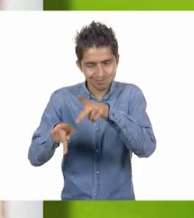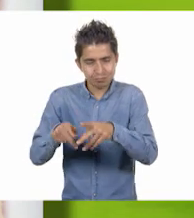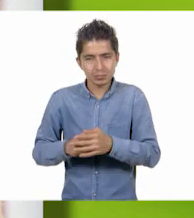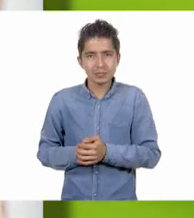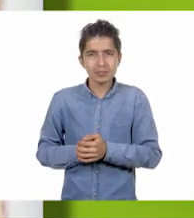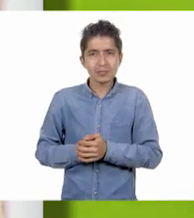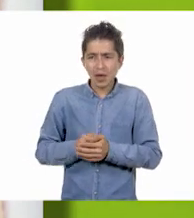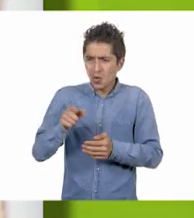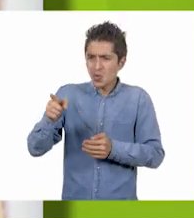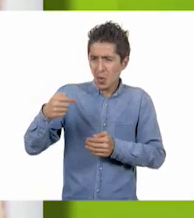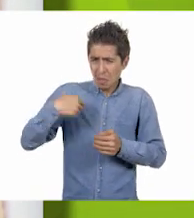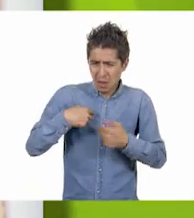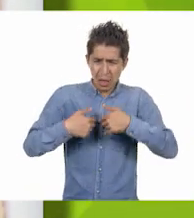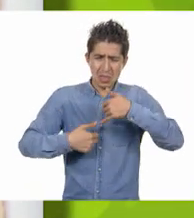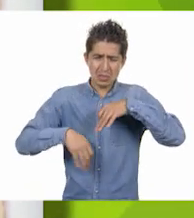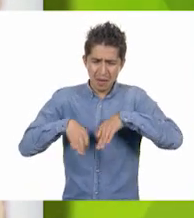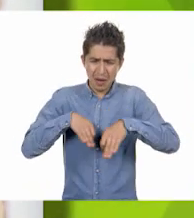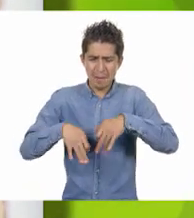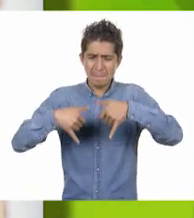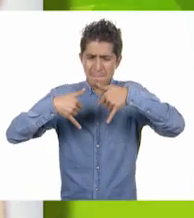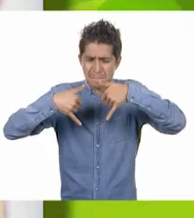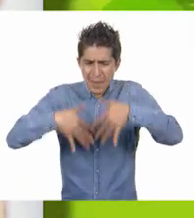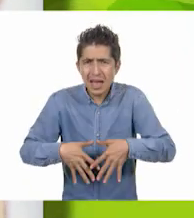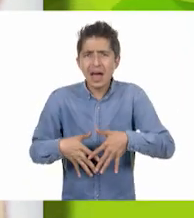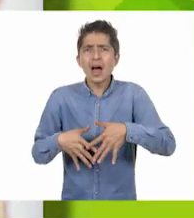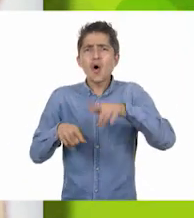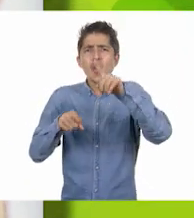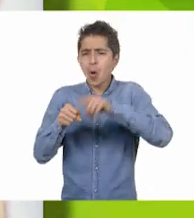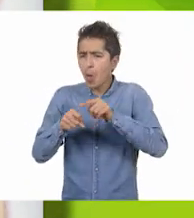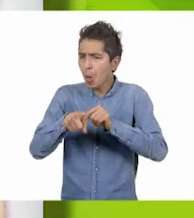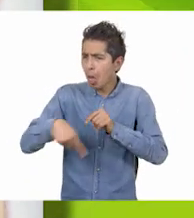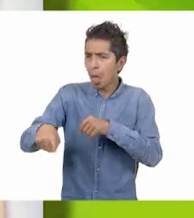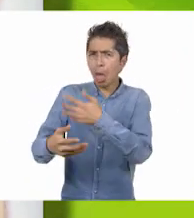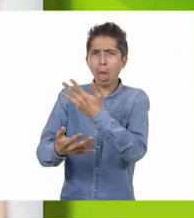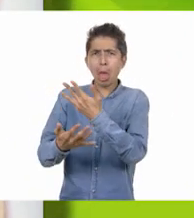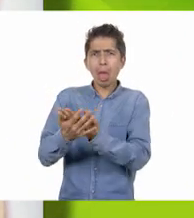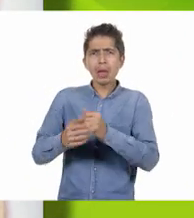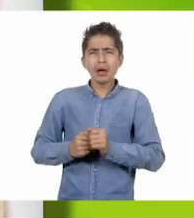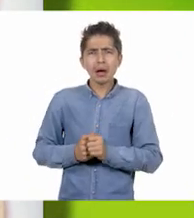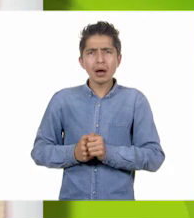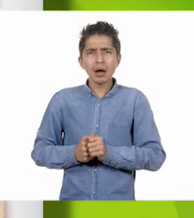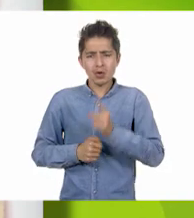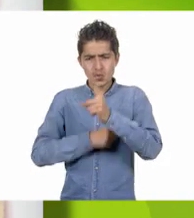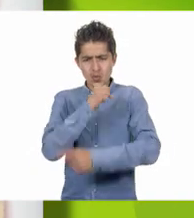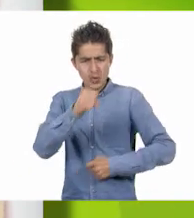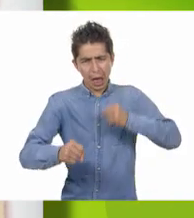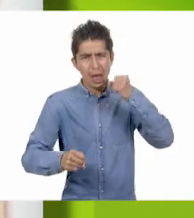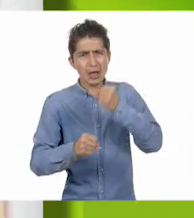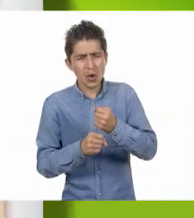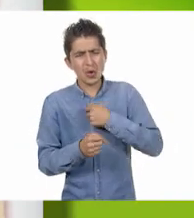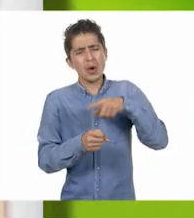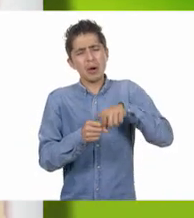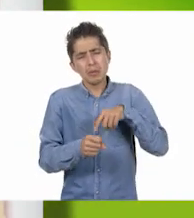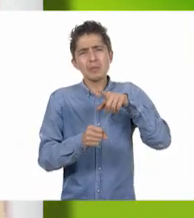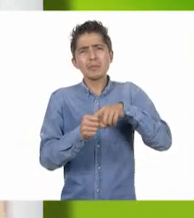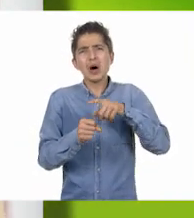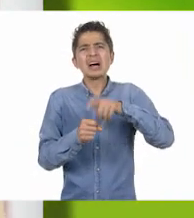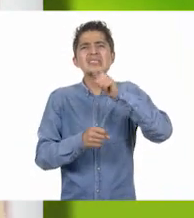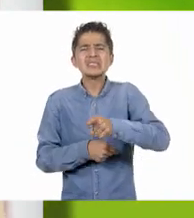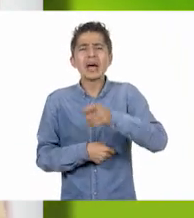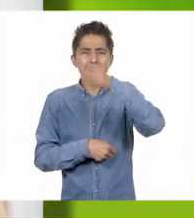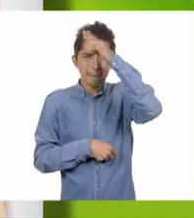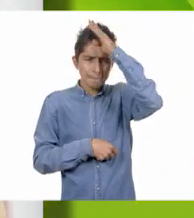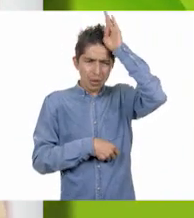haces trabajar más duro que a cualquiera de tus otros crayones. Todo el año me desgasto coloreando camiones de